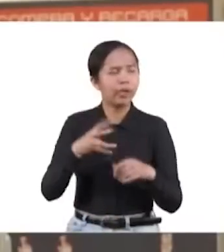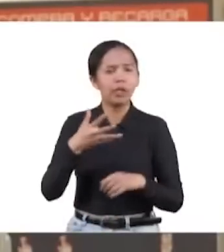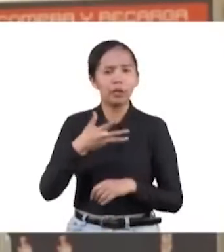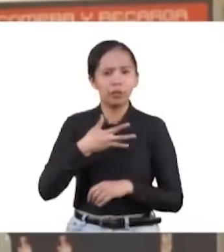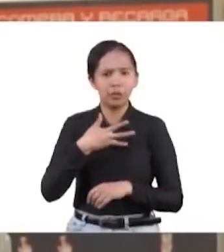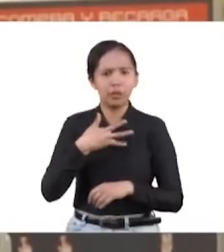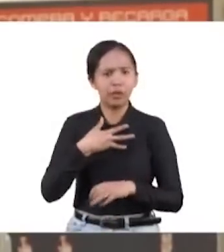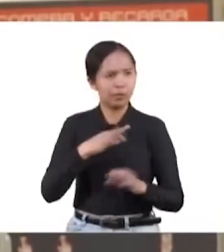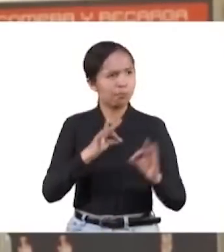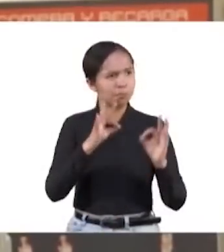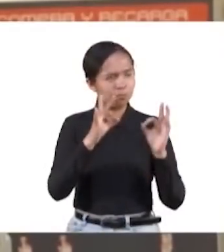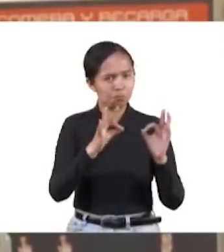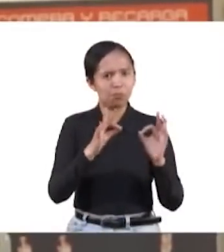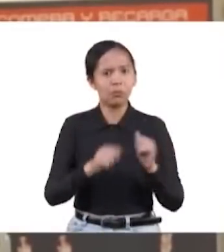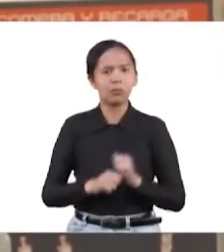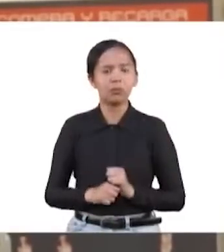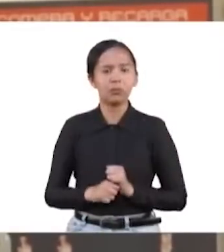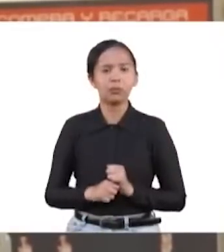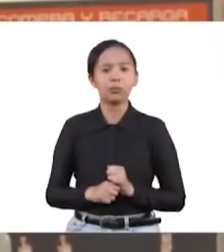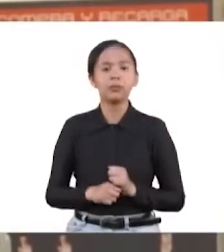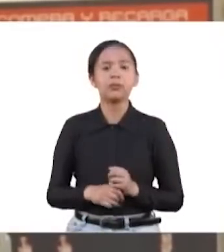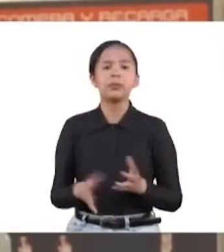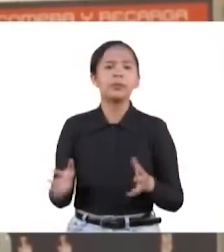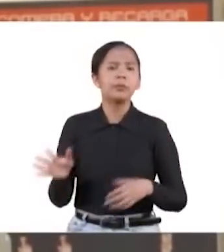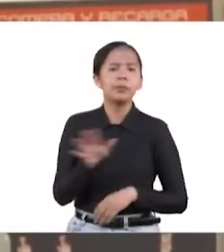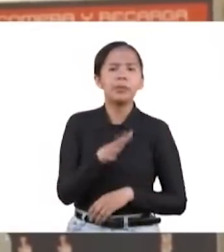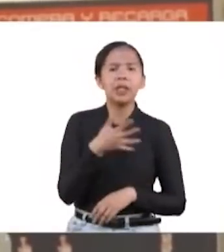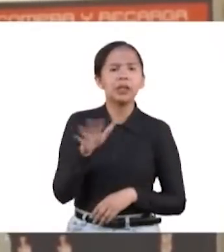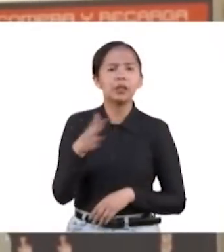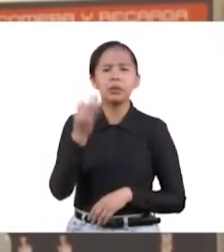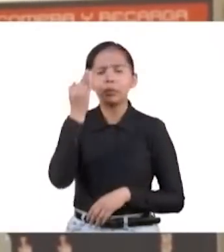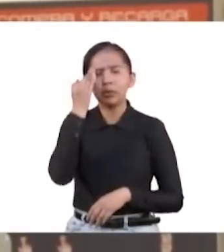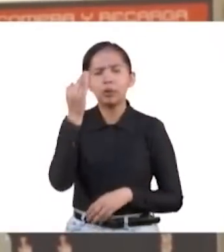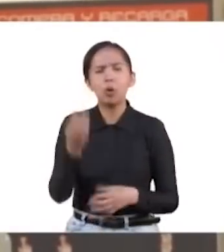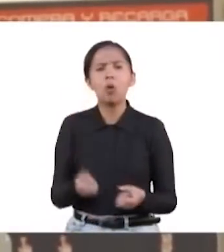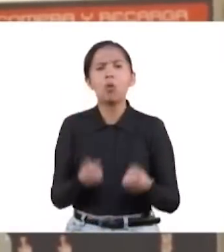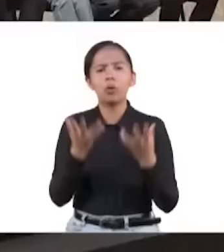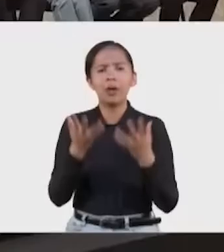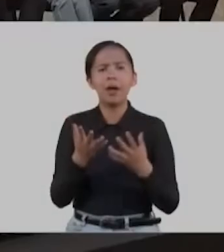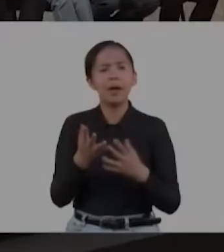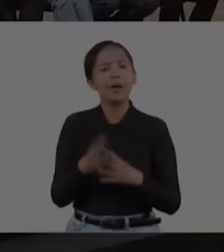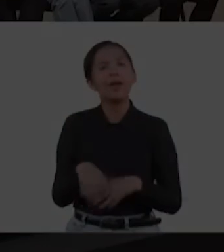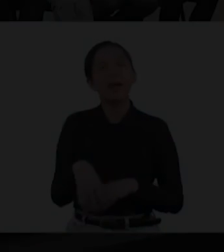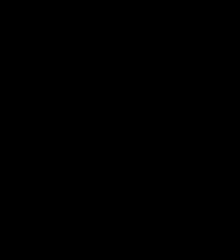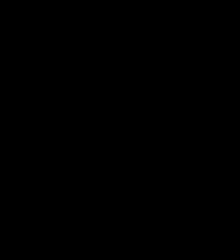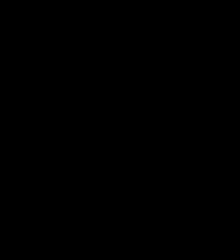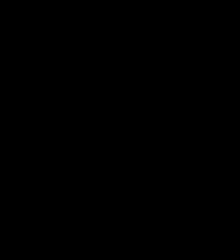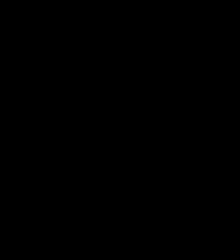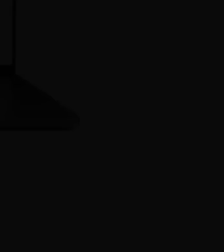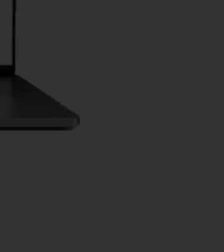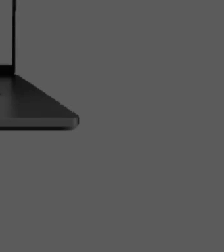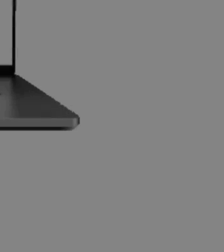la nueva línea 1. Se estima que esto se sucederá a finales de mayo.